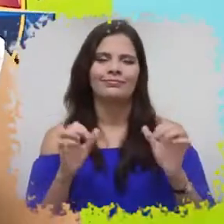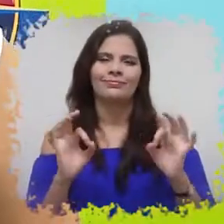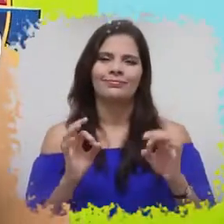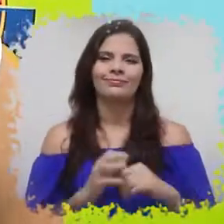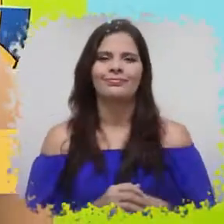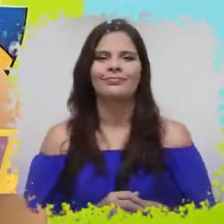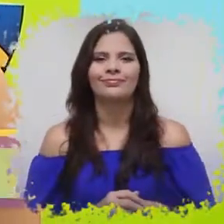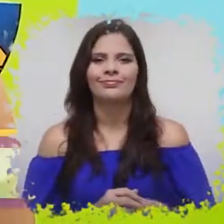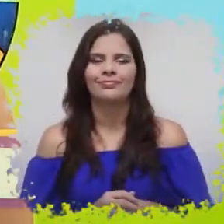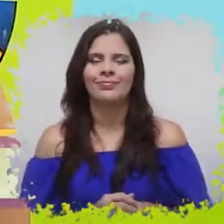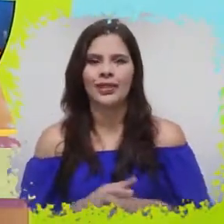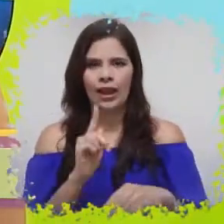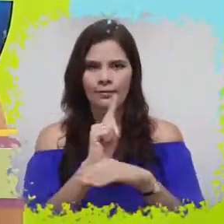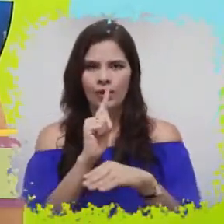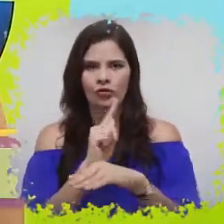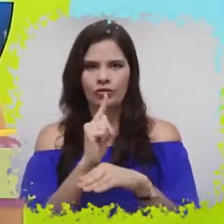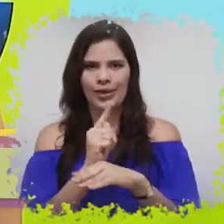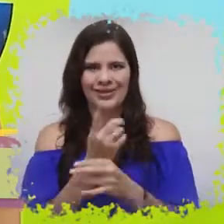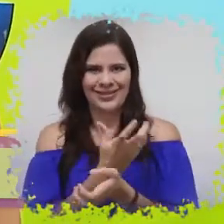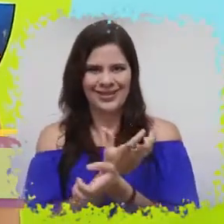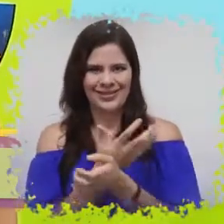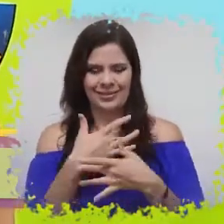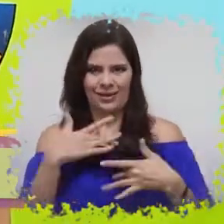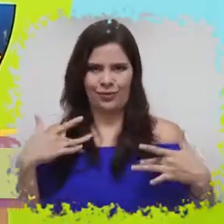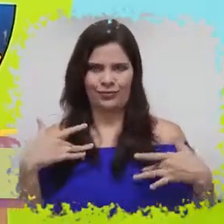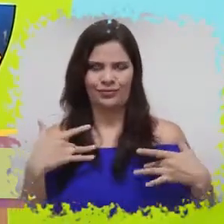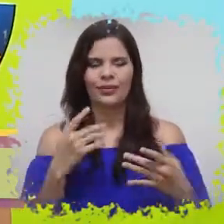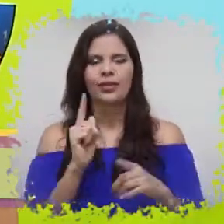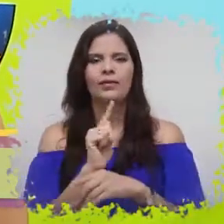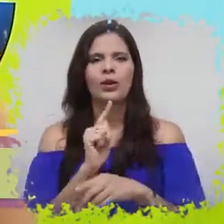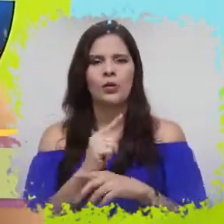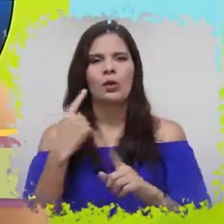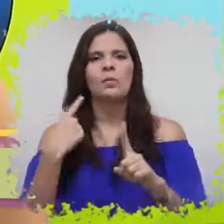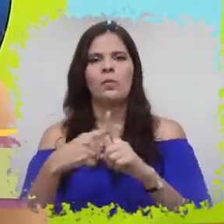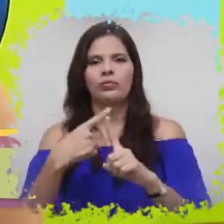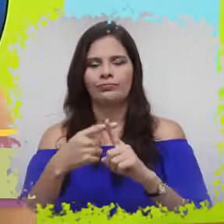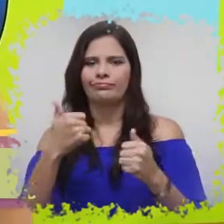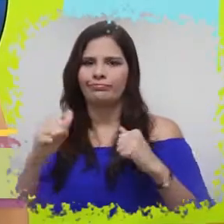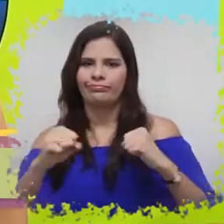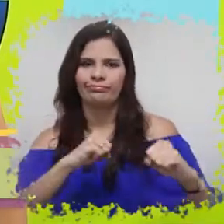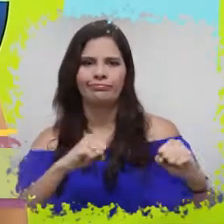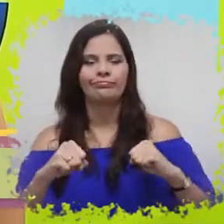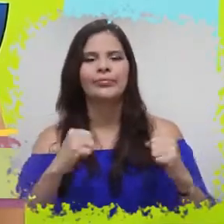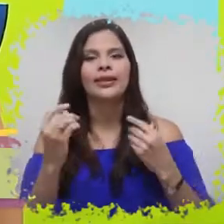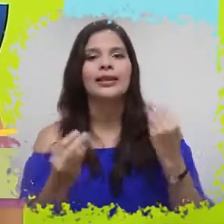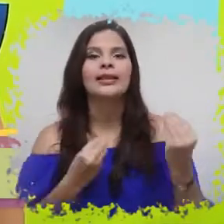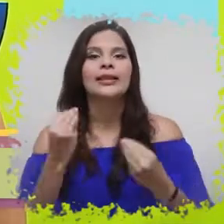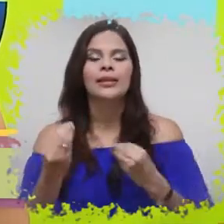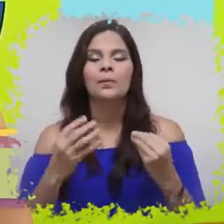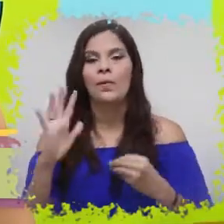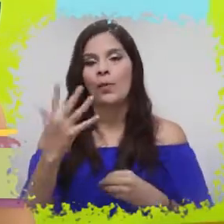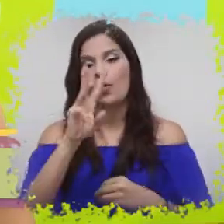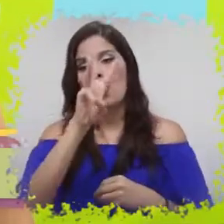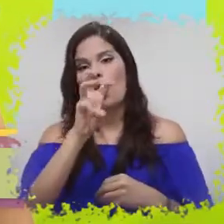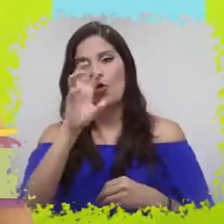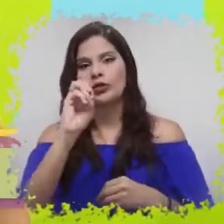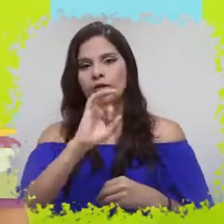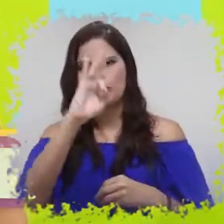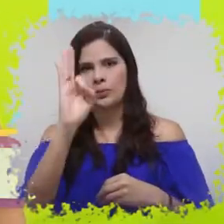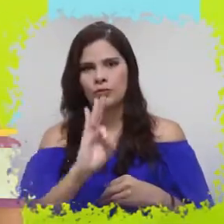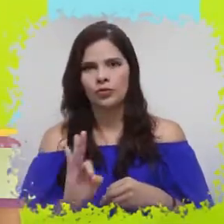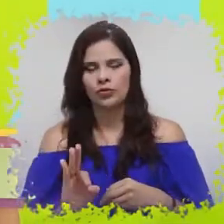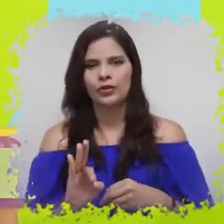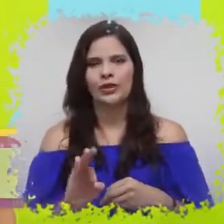Nuestra Facultad de Ciencias de la Salud tiene un balance muy positivo. Hemos logrado aproximadamente el